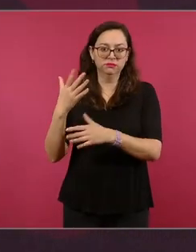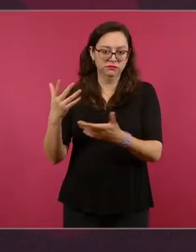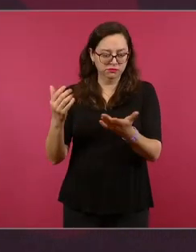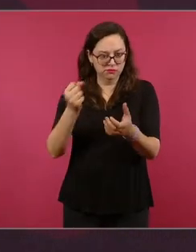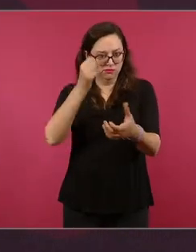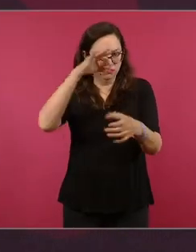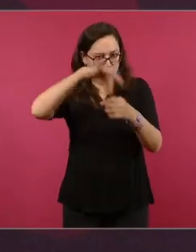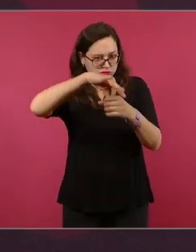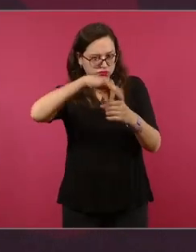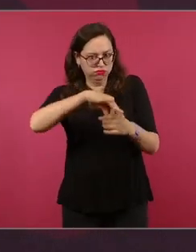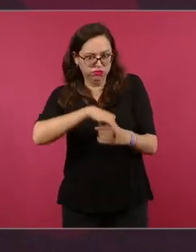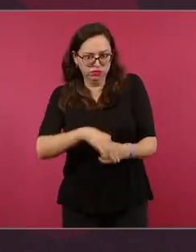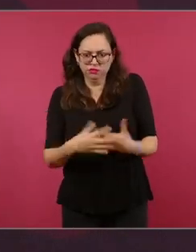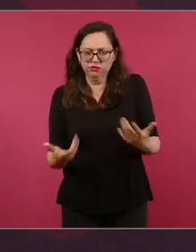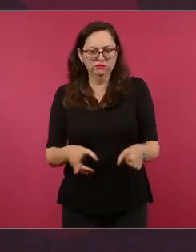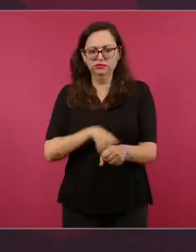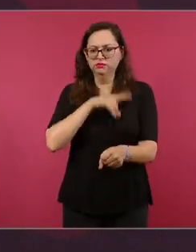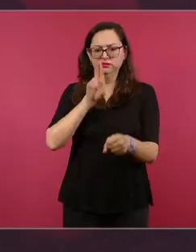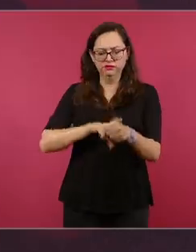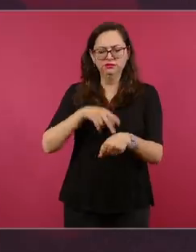O sea, hay tiempo.